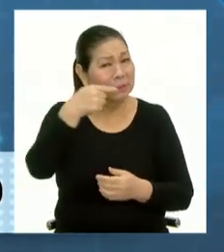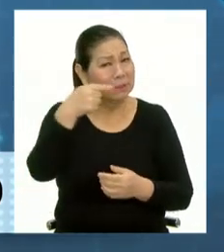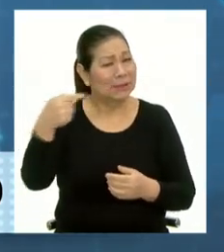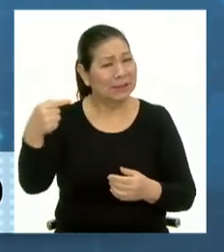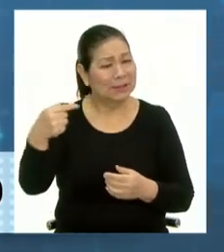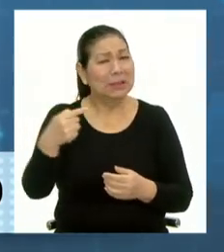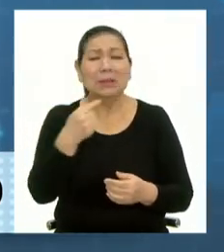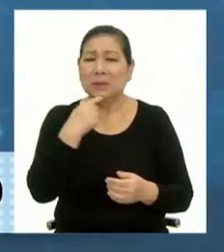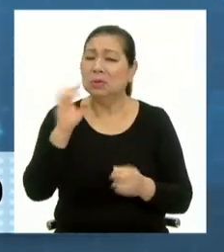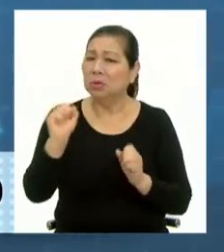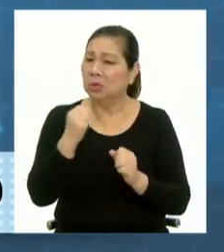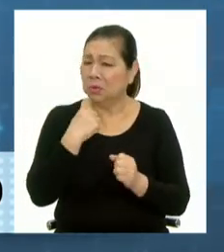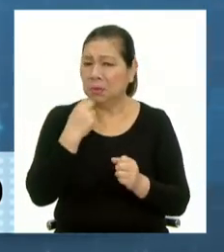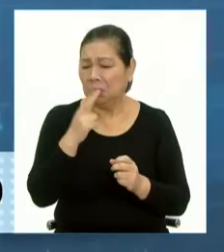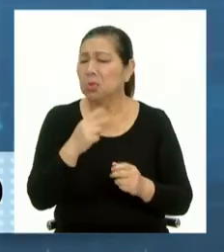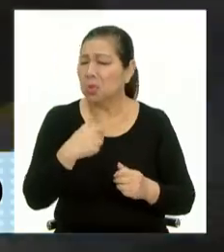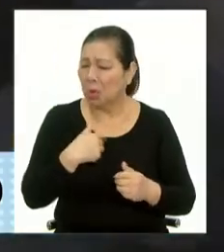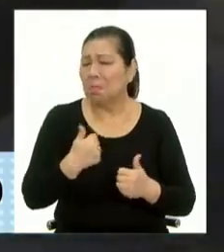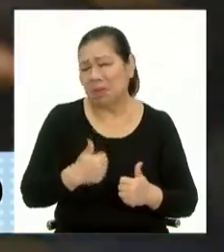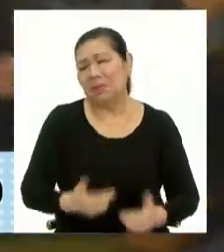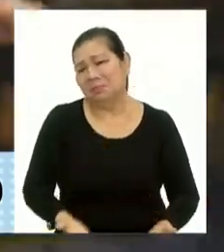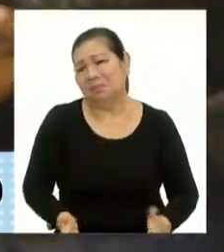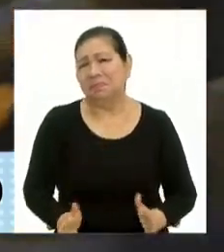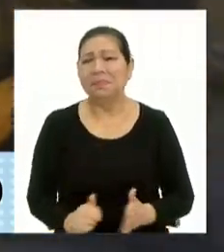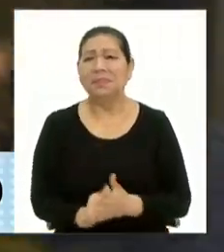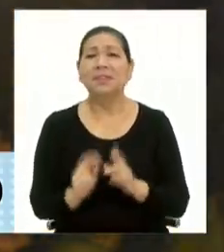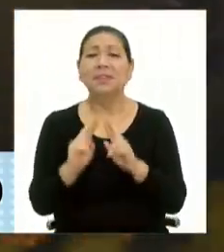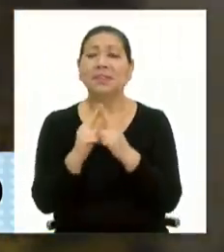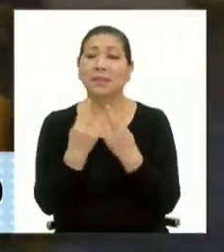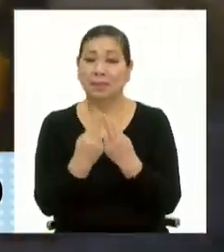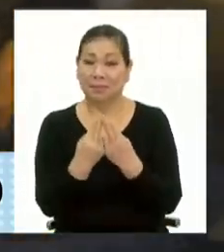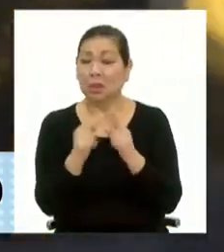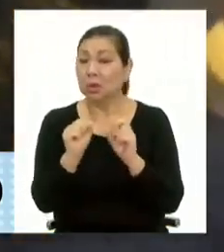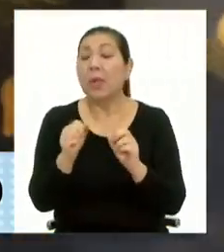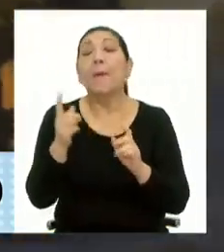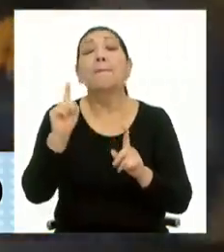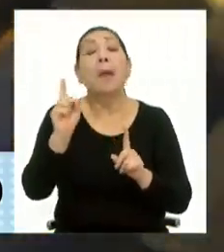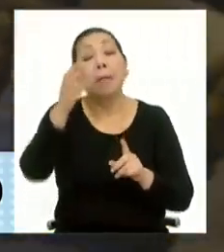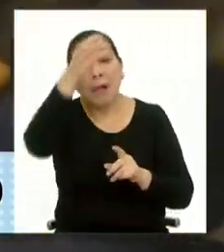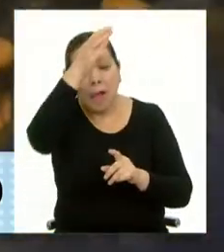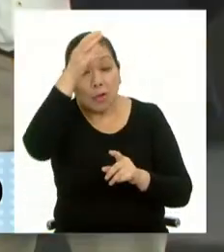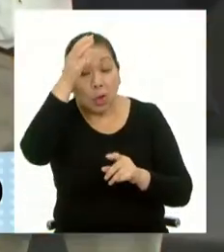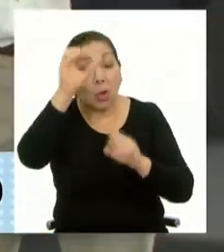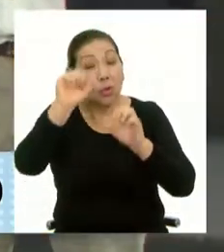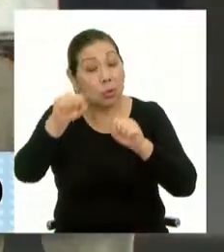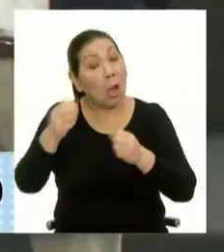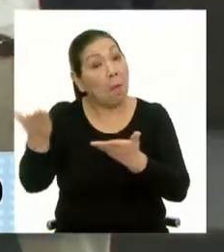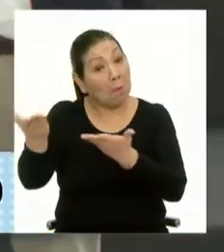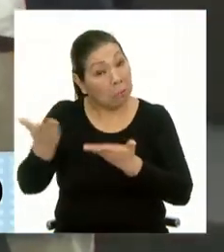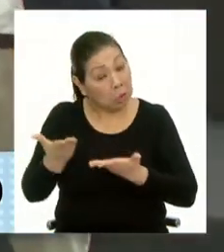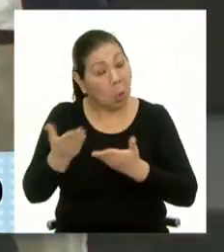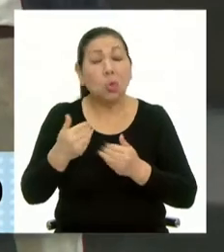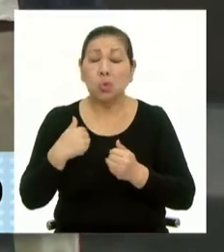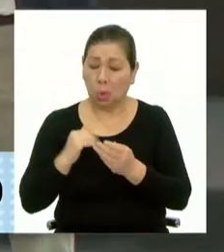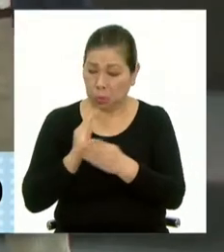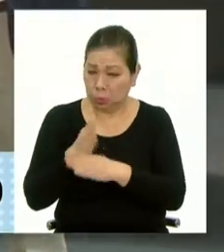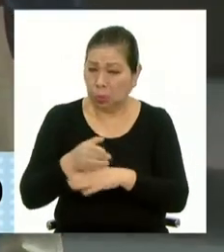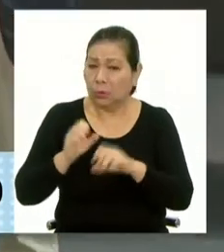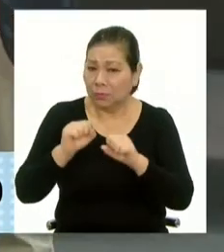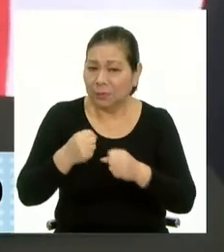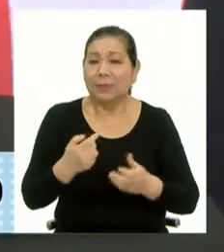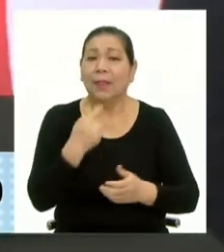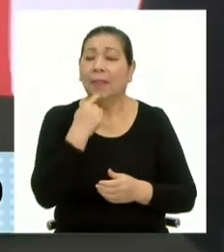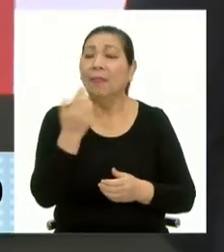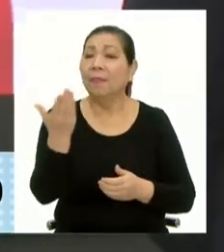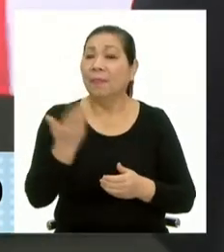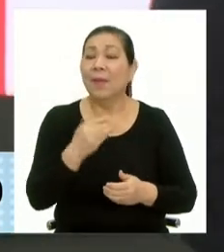hiciera formalmente, usted iría. Sí. Se reunirá si lo solicitan formalmente. La ex candidata presidencial de Fuerza